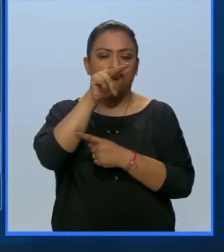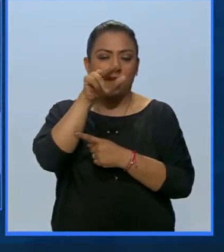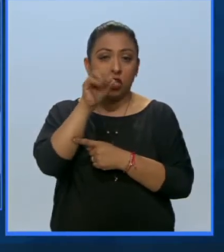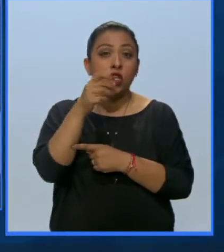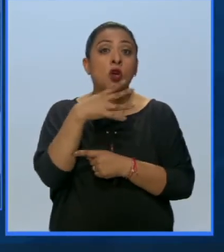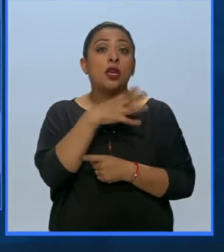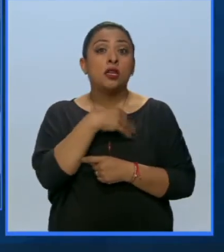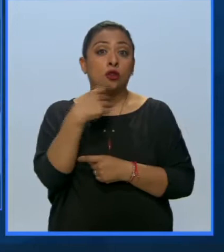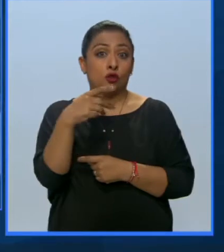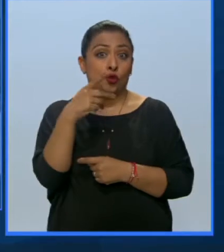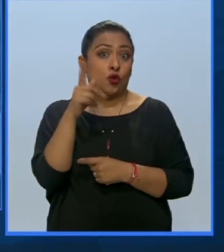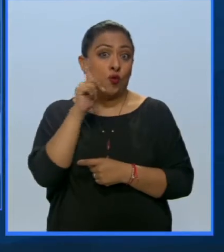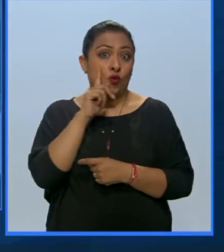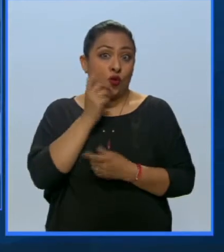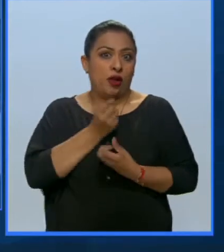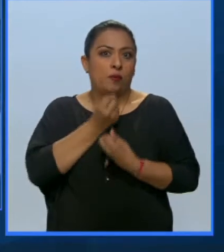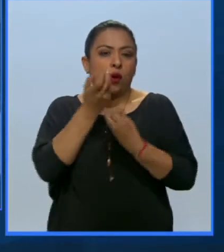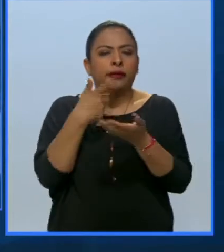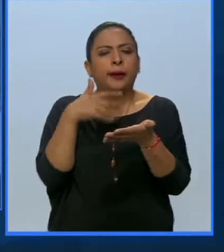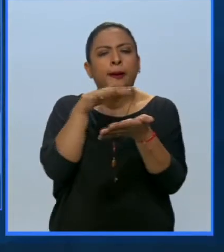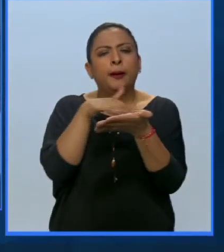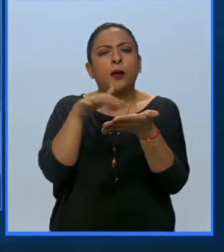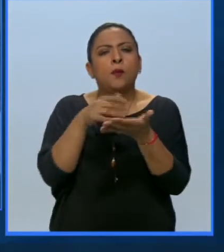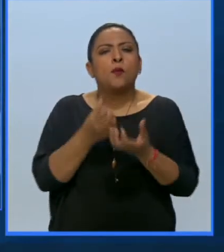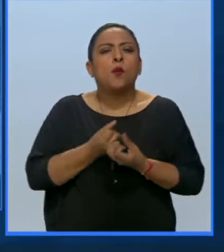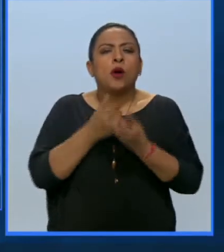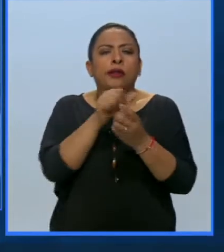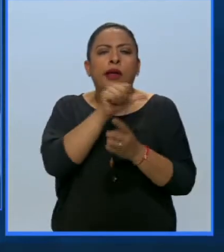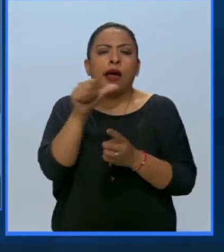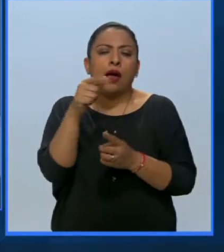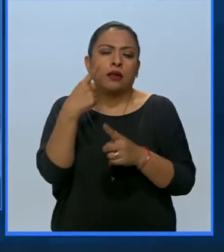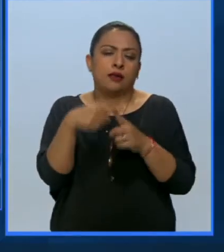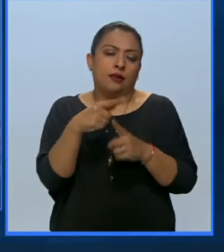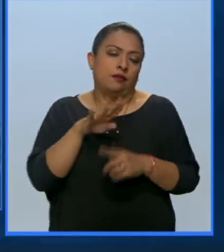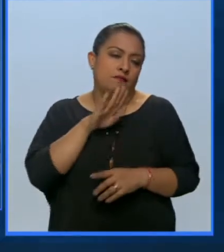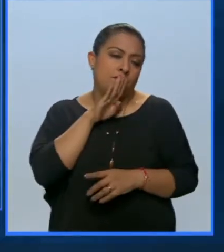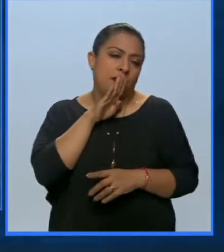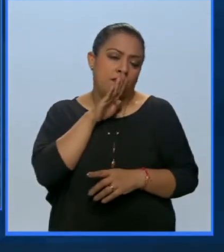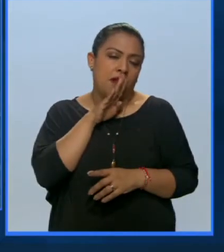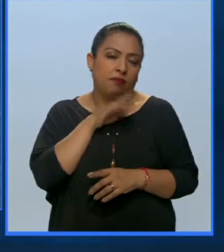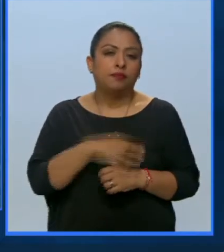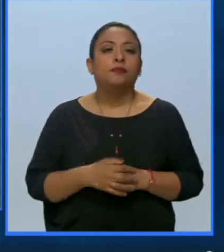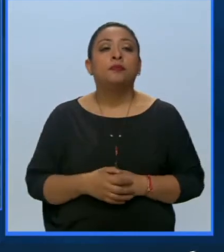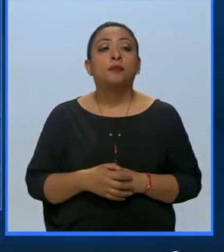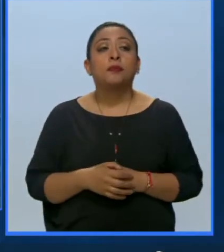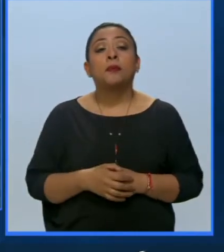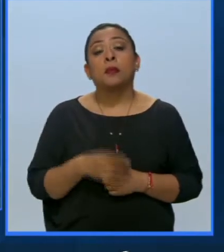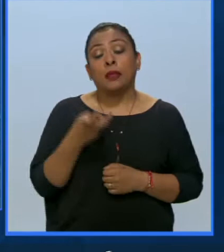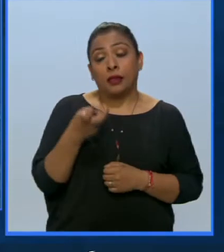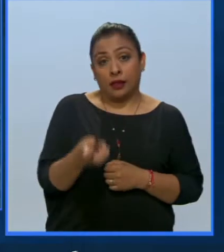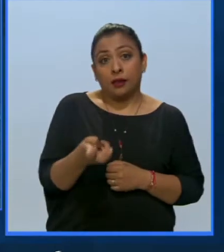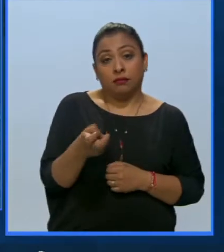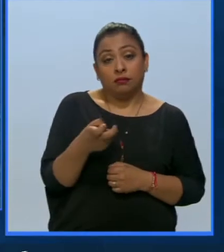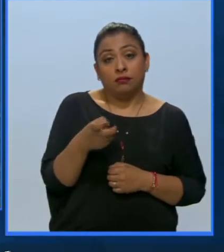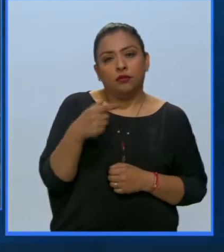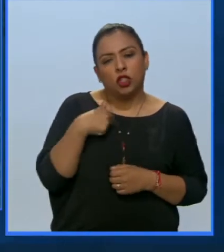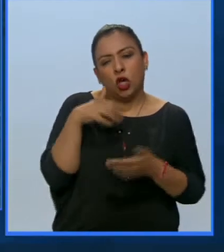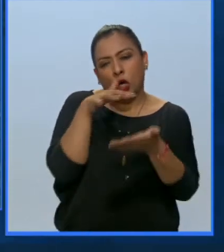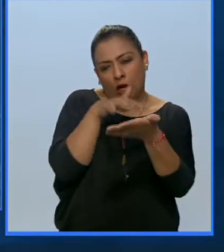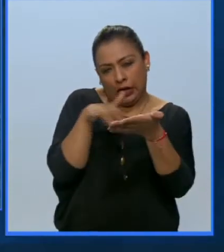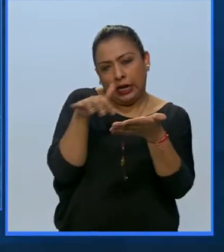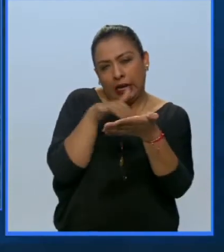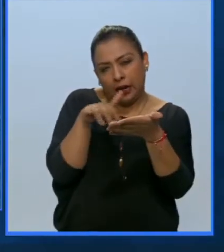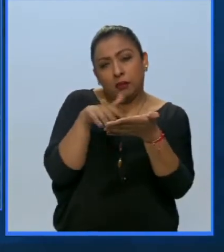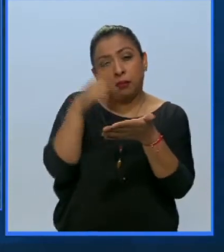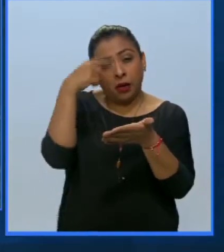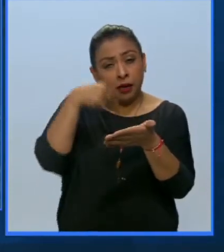hijo de la poeta, quien dio lectura a un poema dedicado a su madre. Y en este caso, bueno, pues voy a leer esto porque